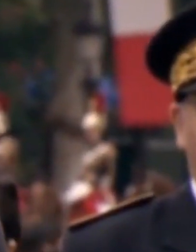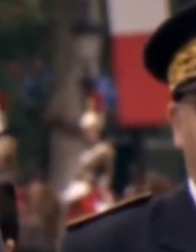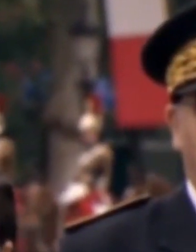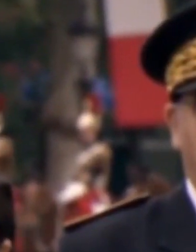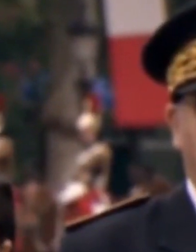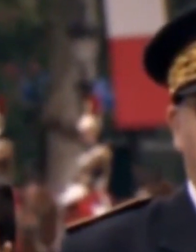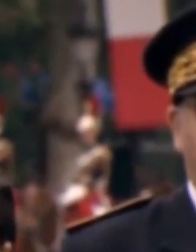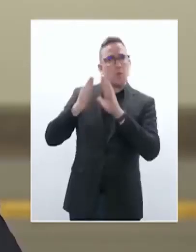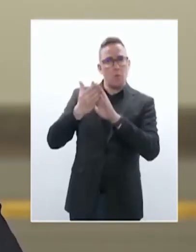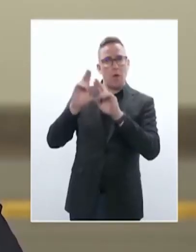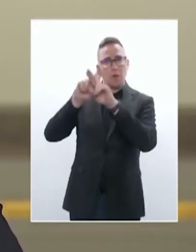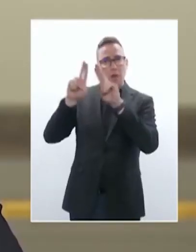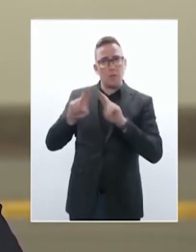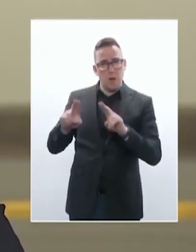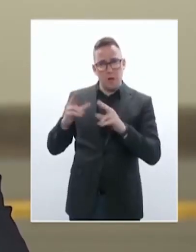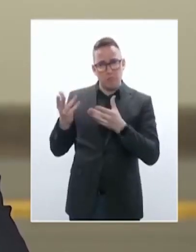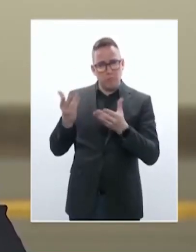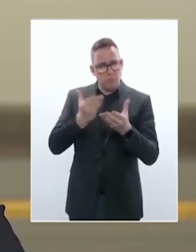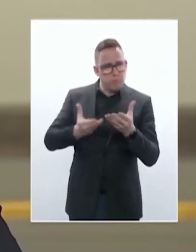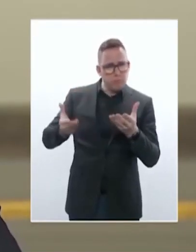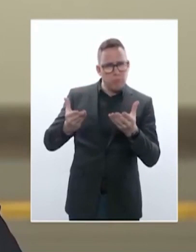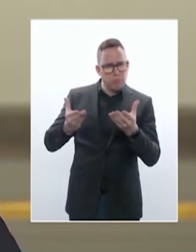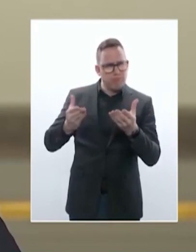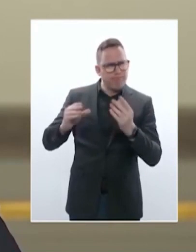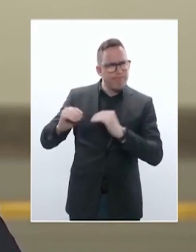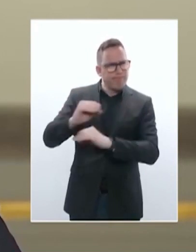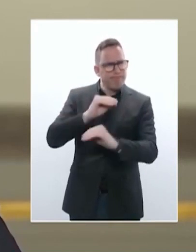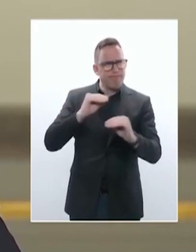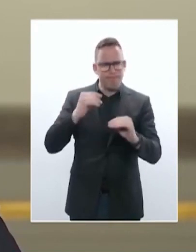al envío de tropas sería esta. La análisis colectiva era que,